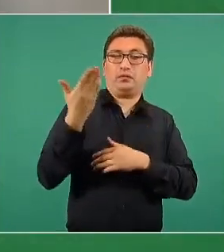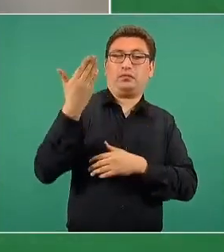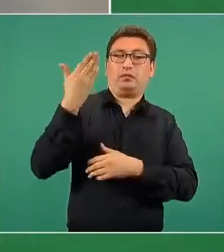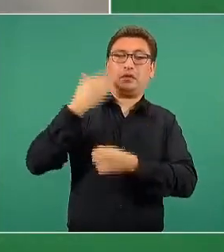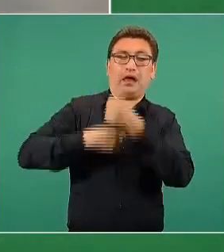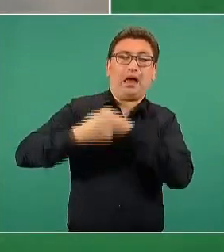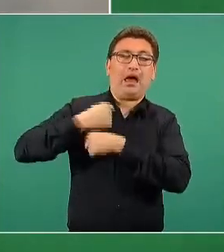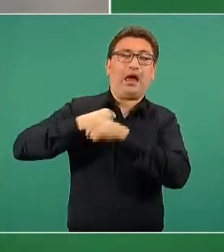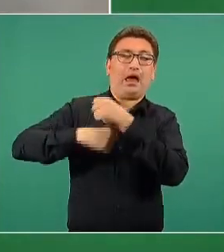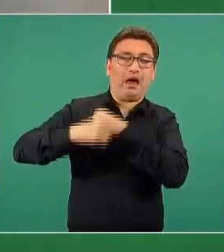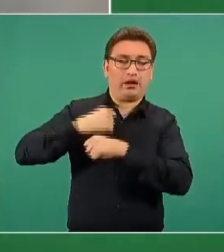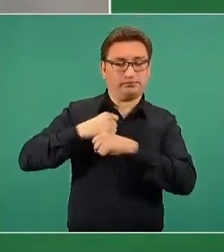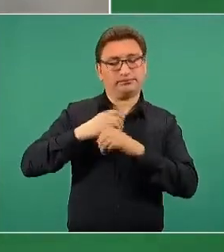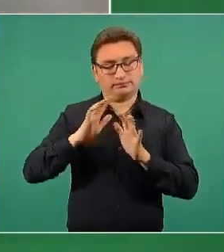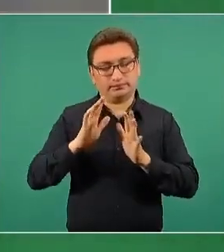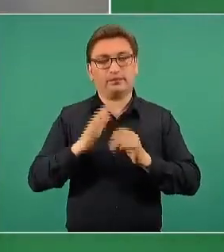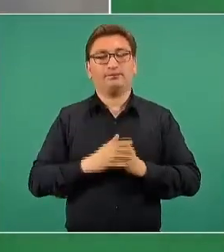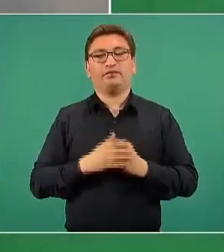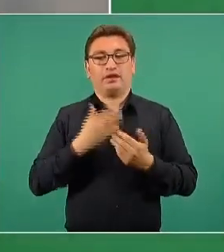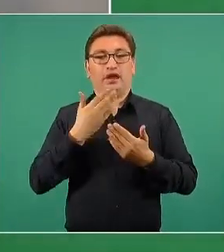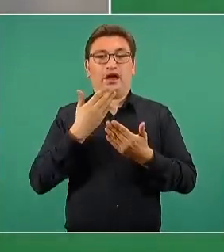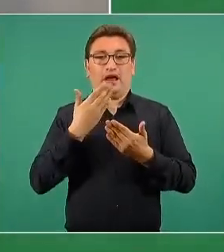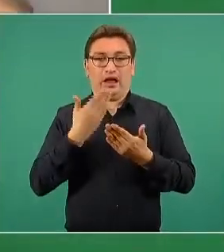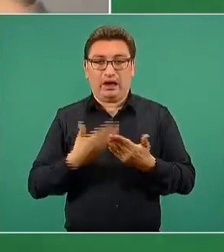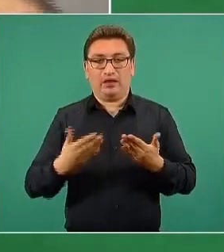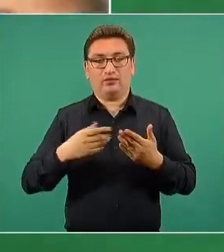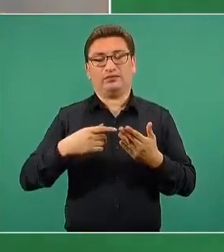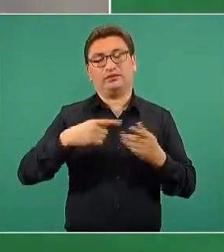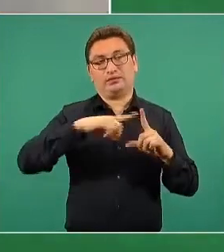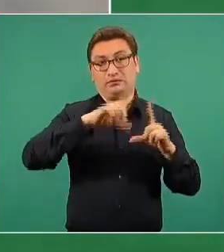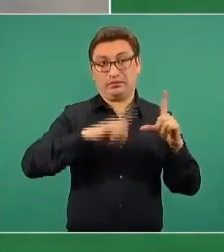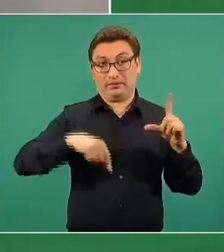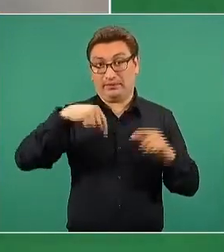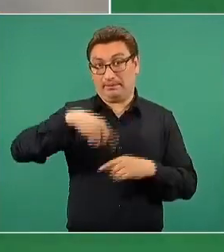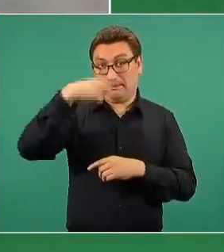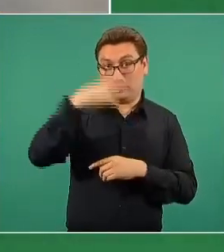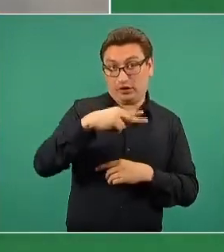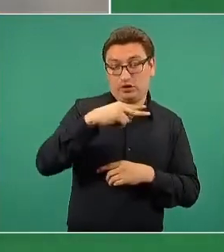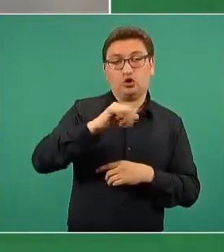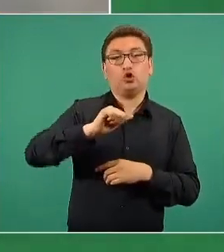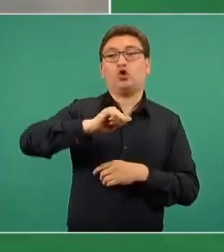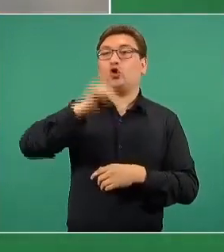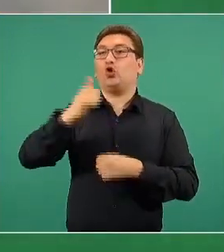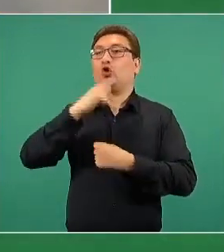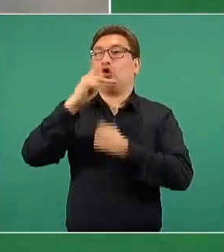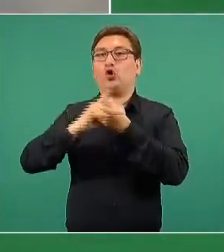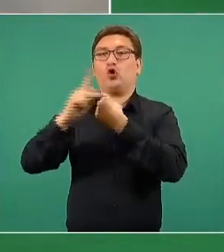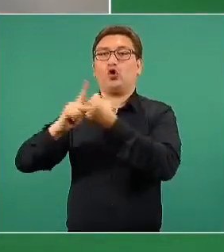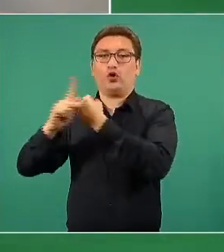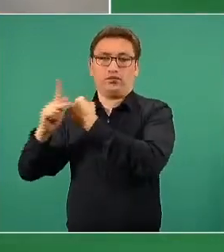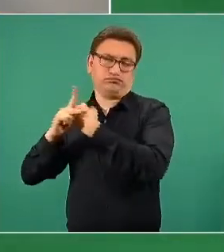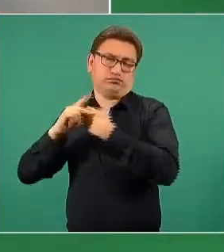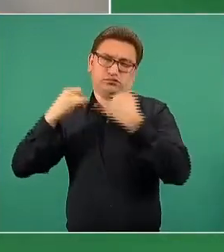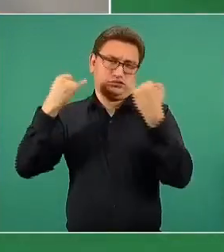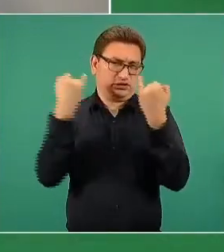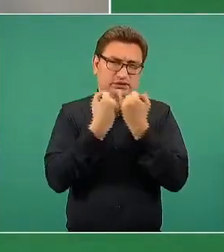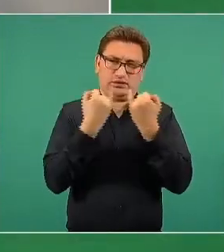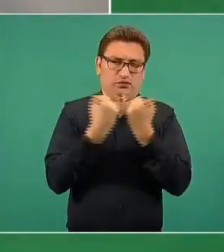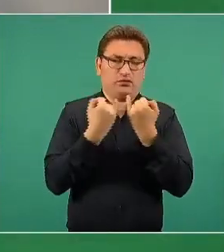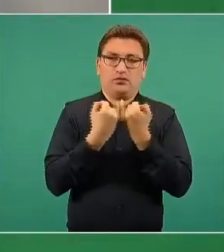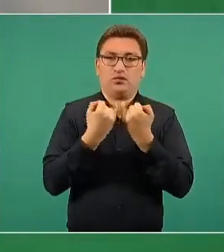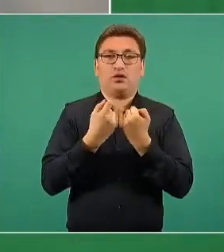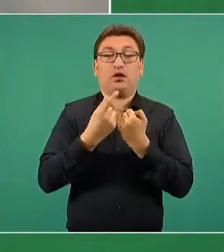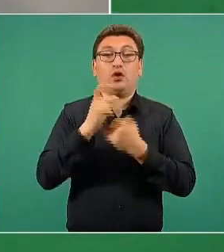muchos años, pero que particularmente a nuestro país y a muchos otros países la pandemia